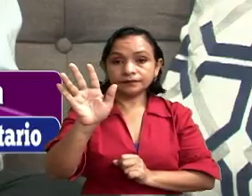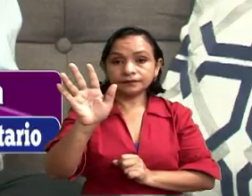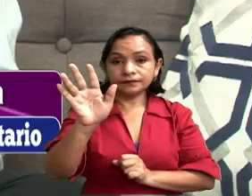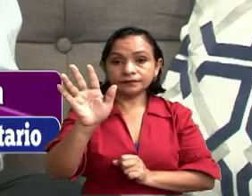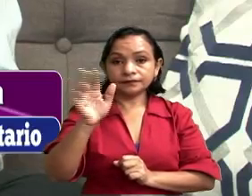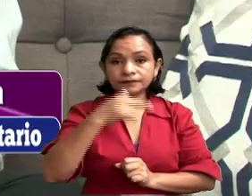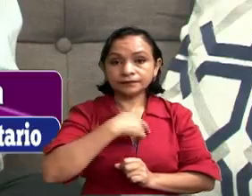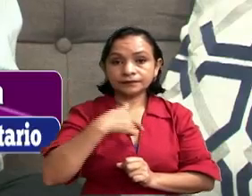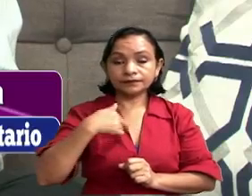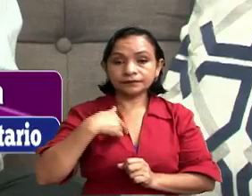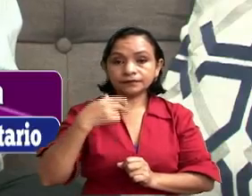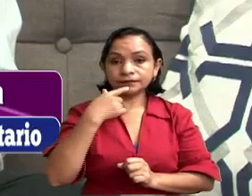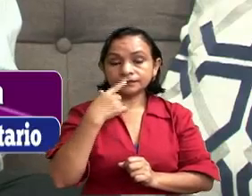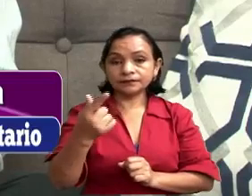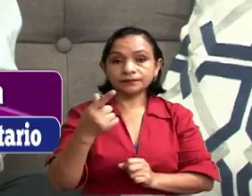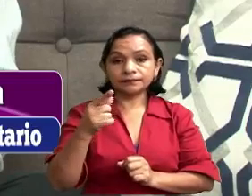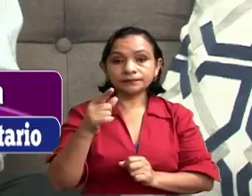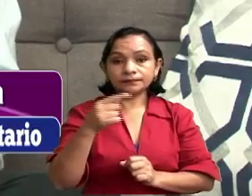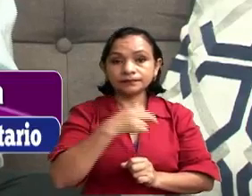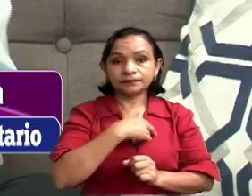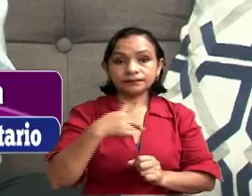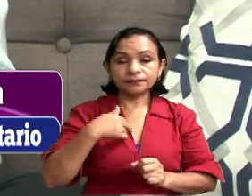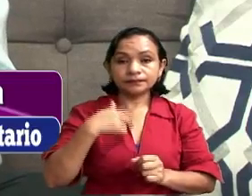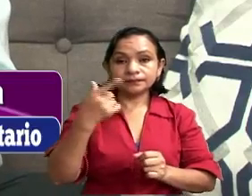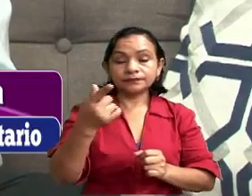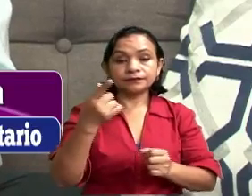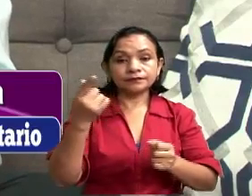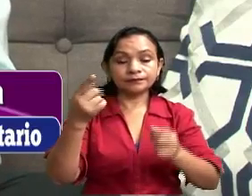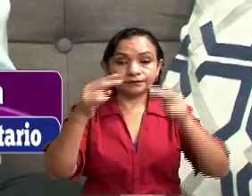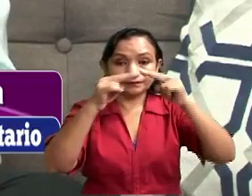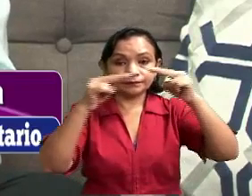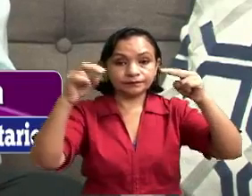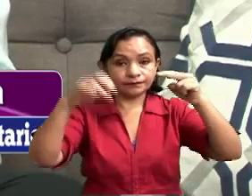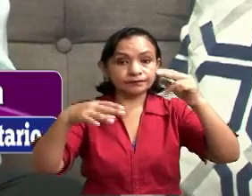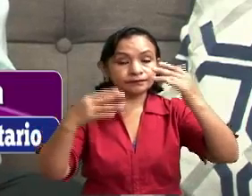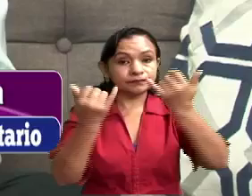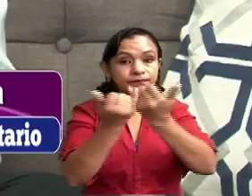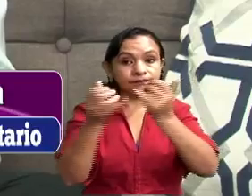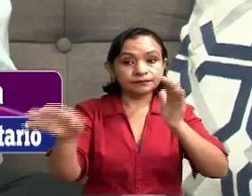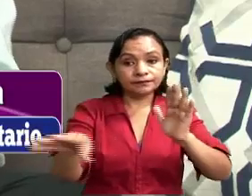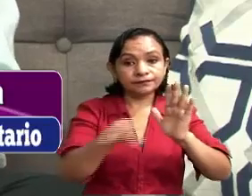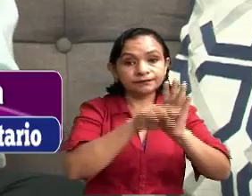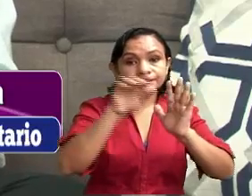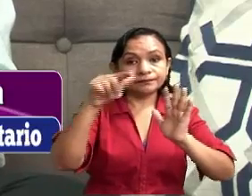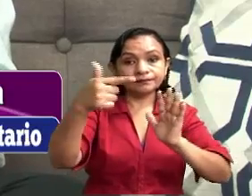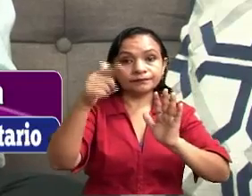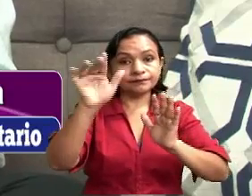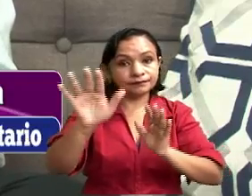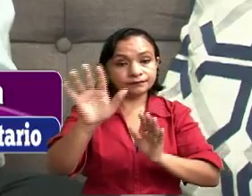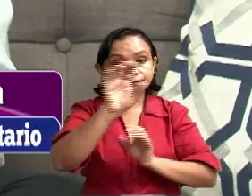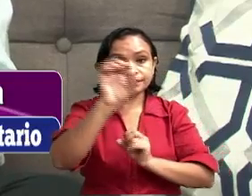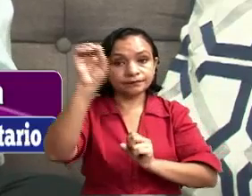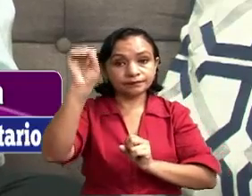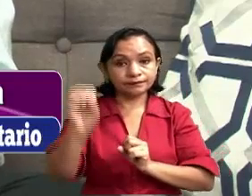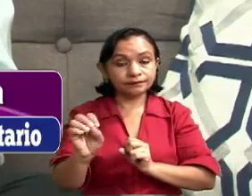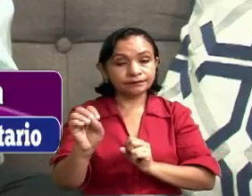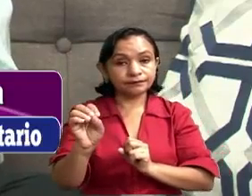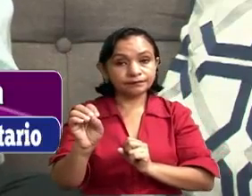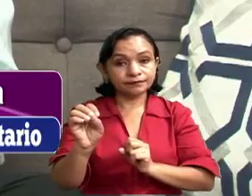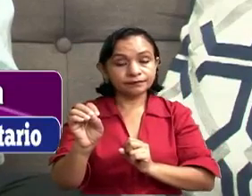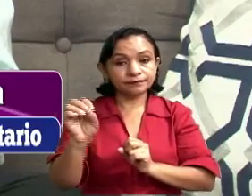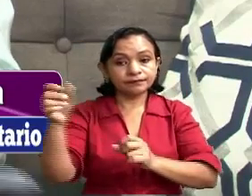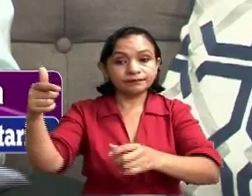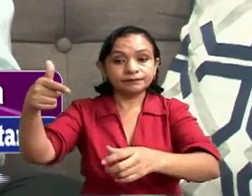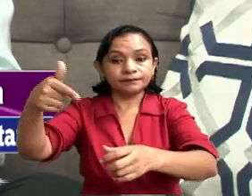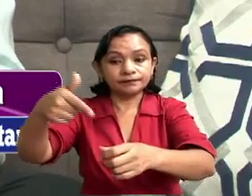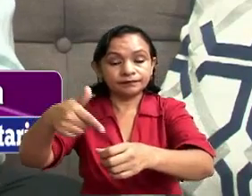25% que se utilizaba era energía renovable y 75% era fósiles,